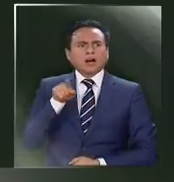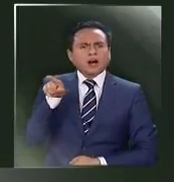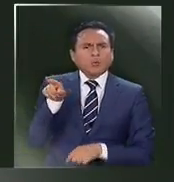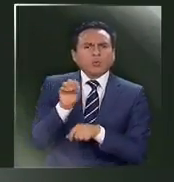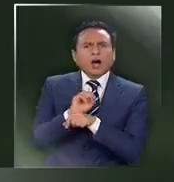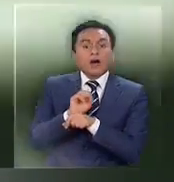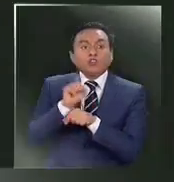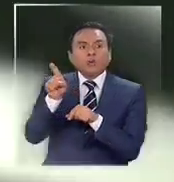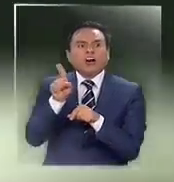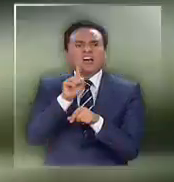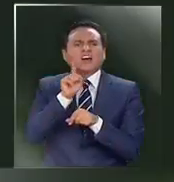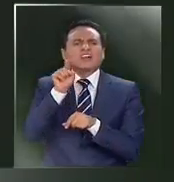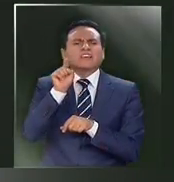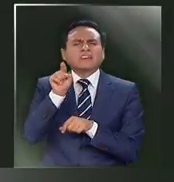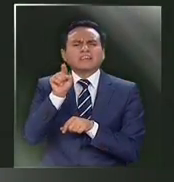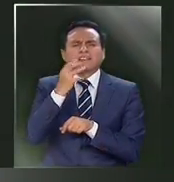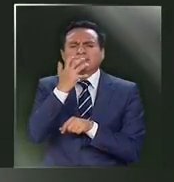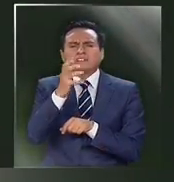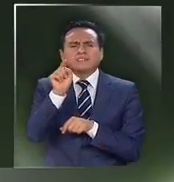¡Hay alguien ahí!